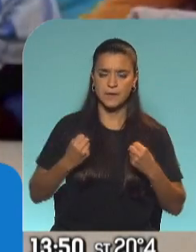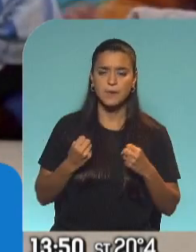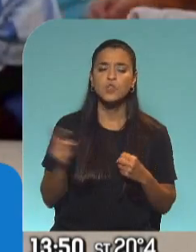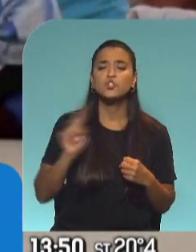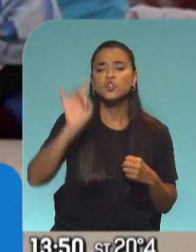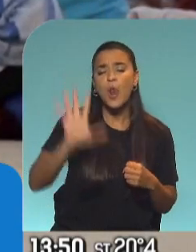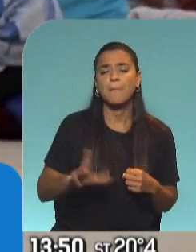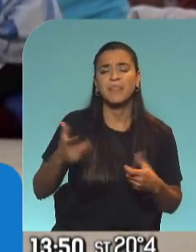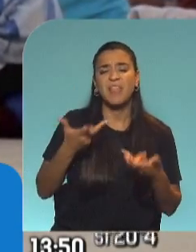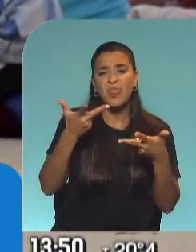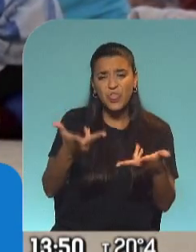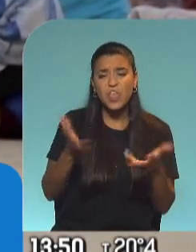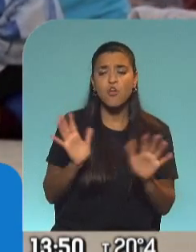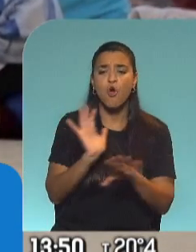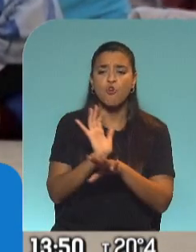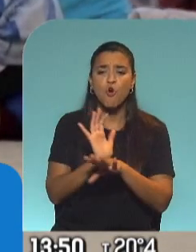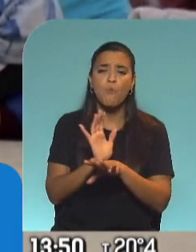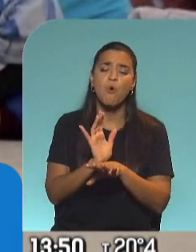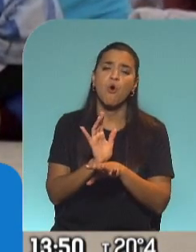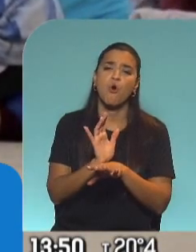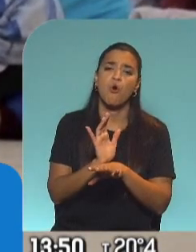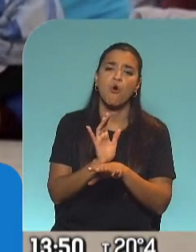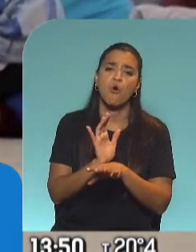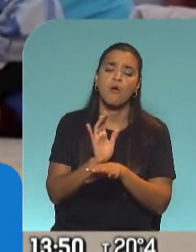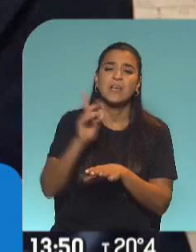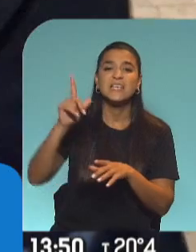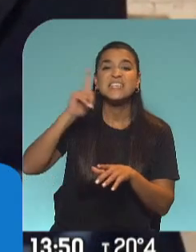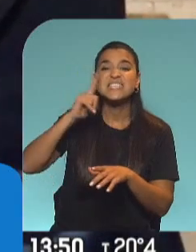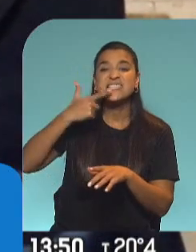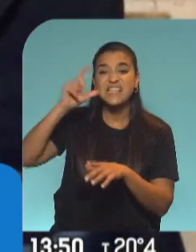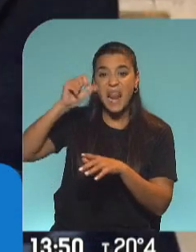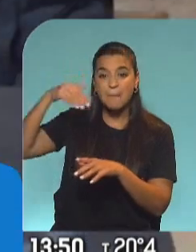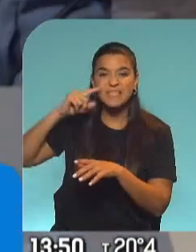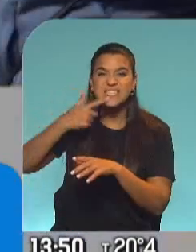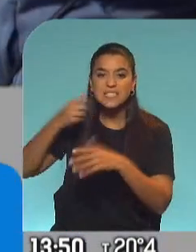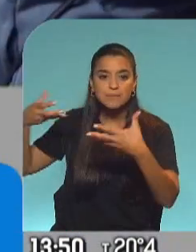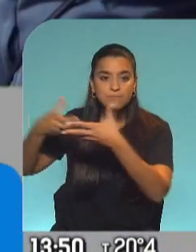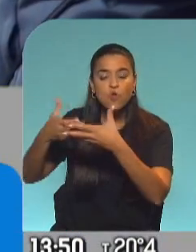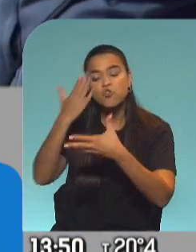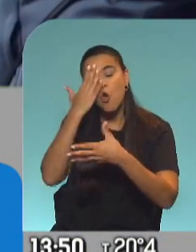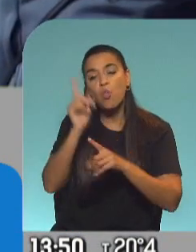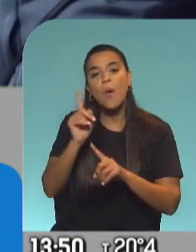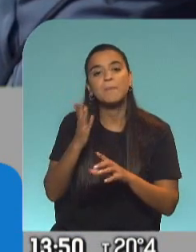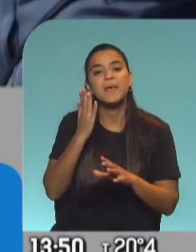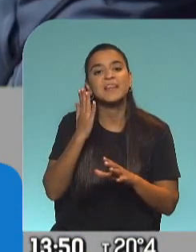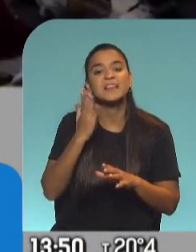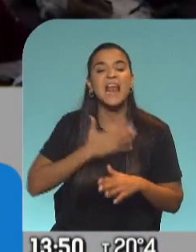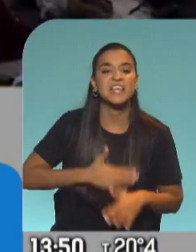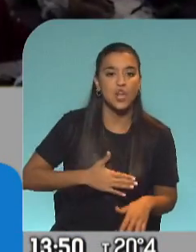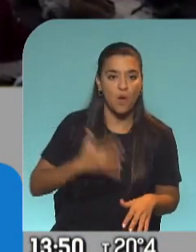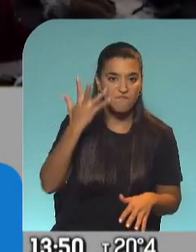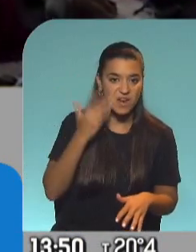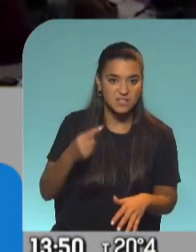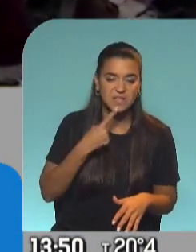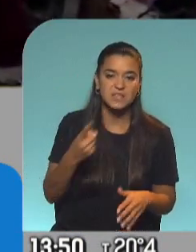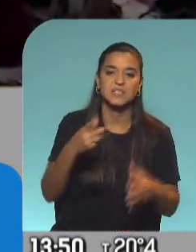solo expresiones como decir los islamitas no deben dormir tranquilos en Francia, el cierre